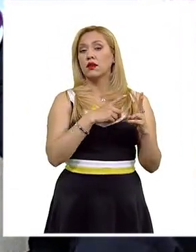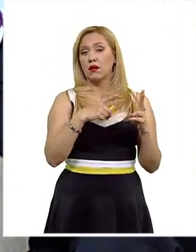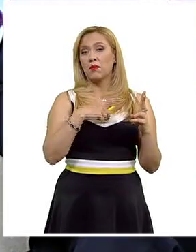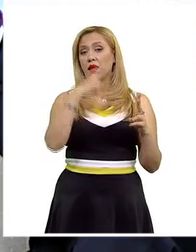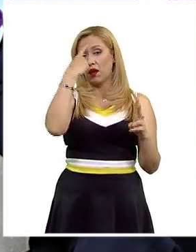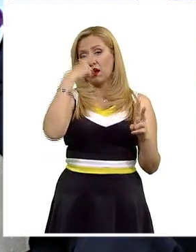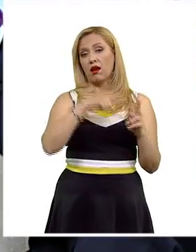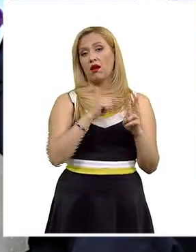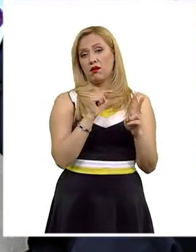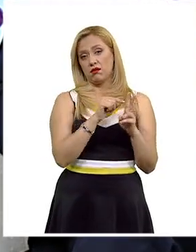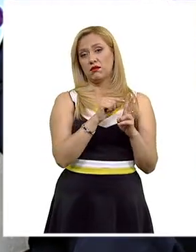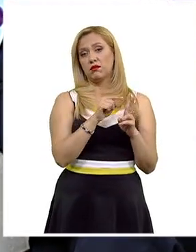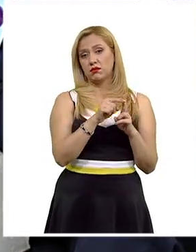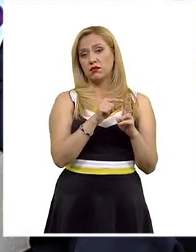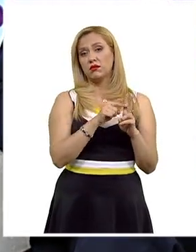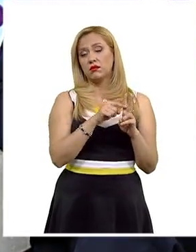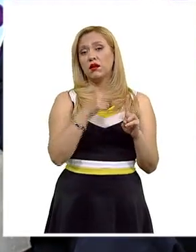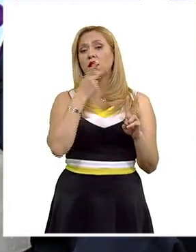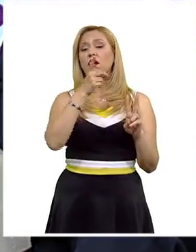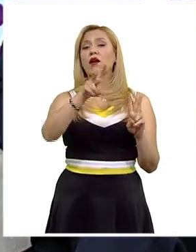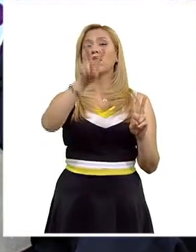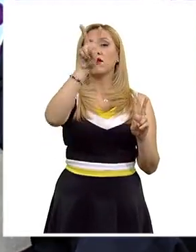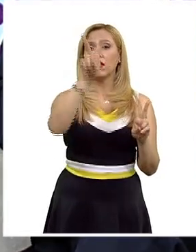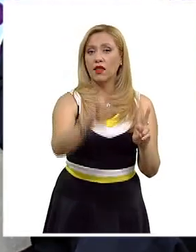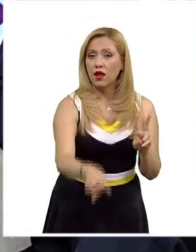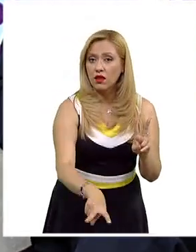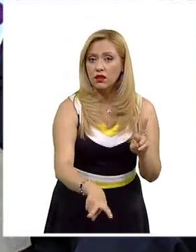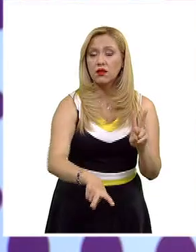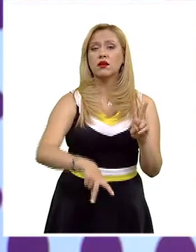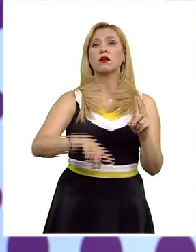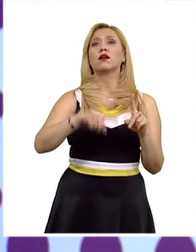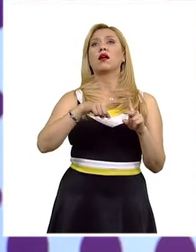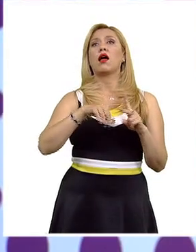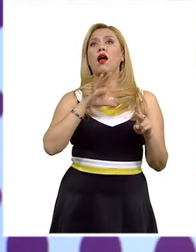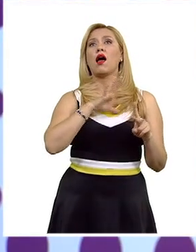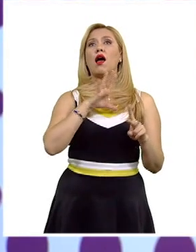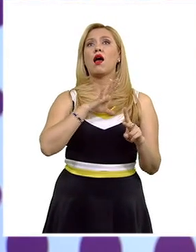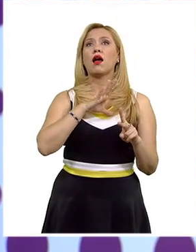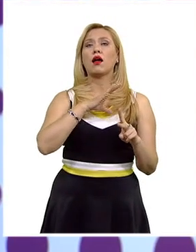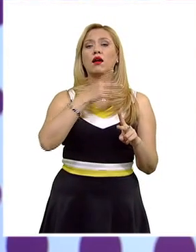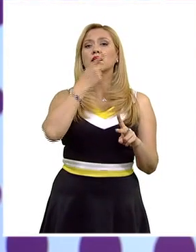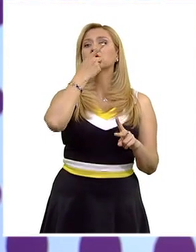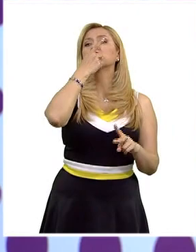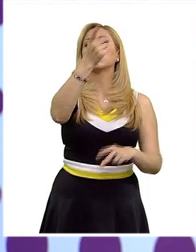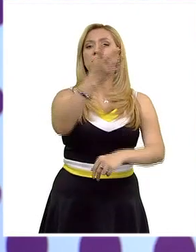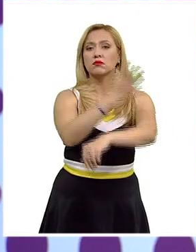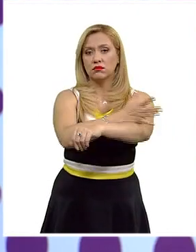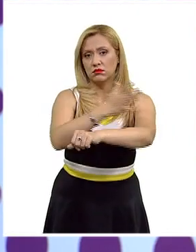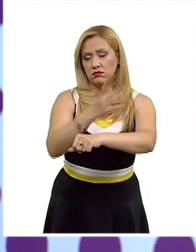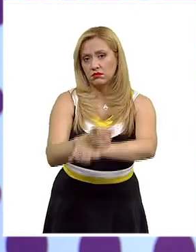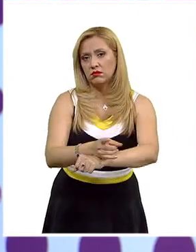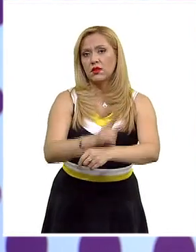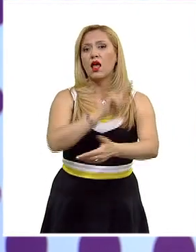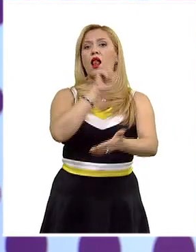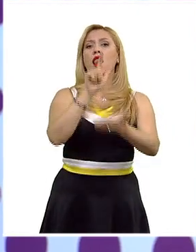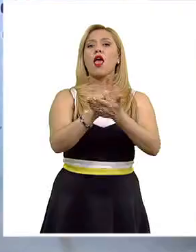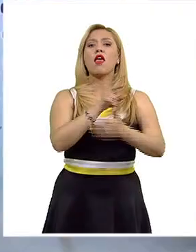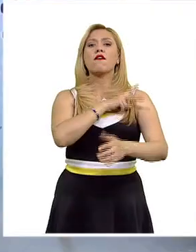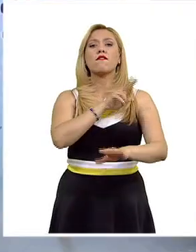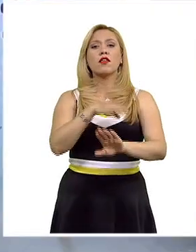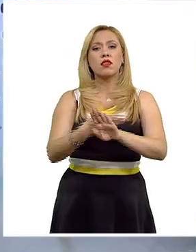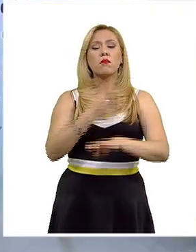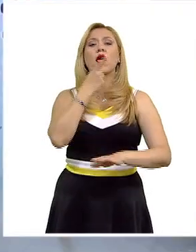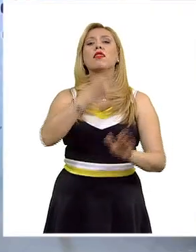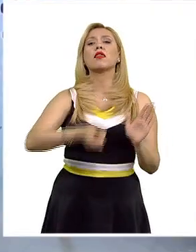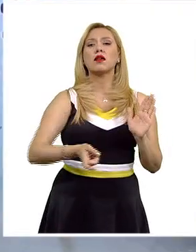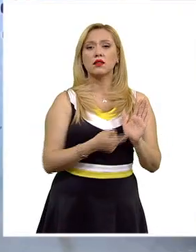creerles. Existe una presunción de verdad, existe una presunción de buena fe, ya la Ley General de Víctimas lo ha dicho.